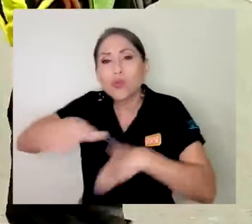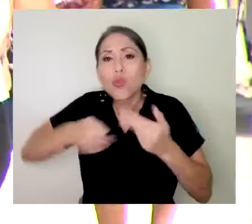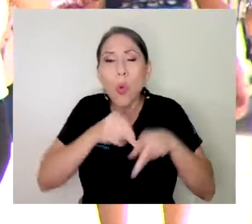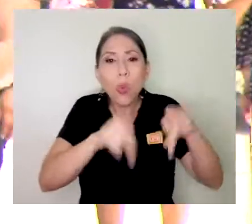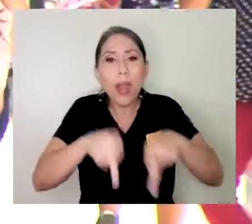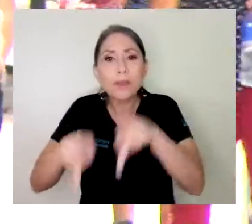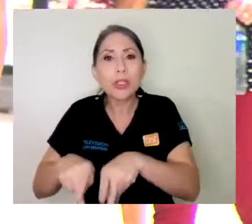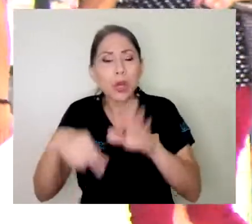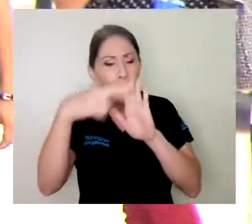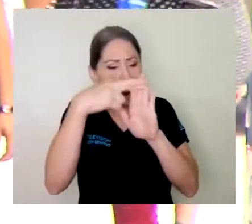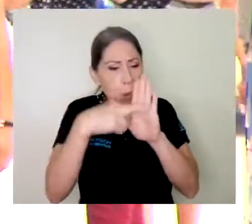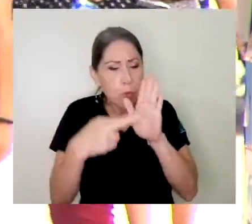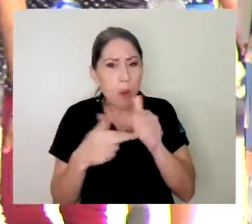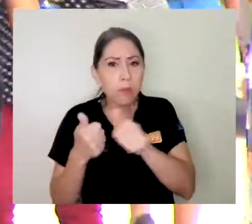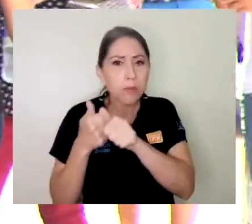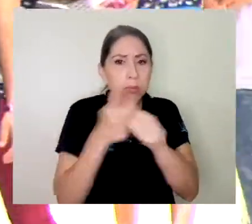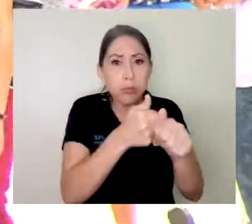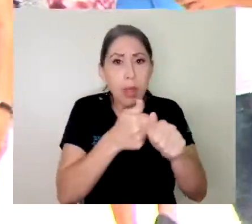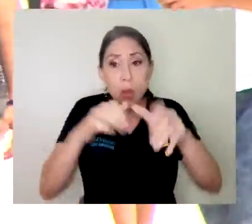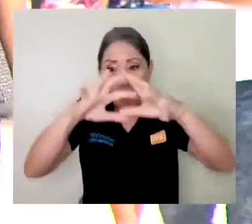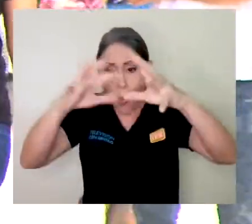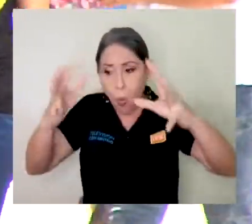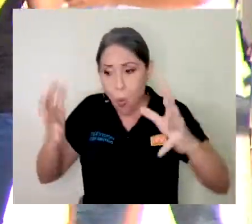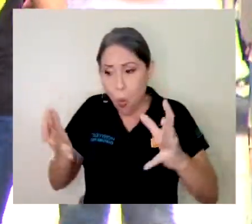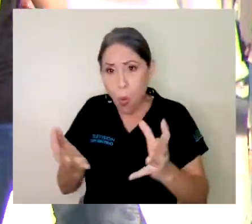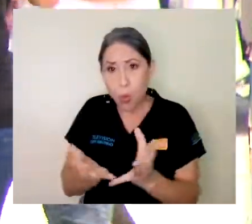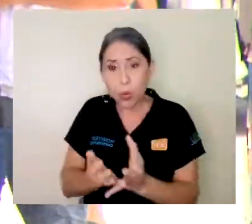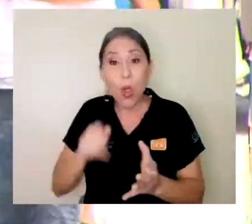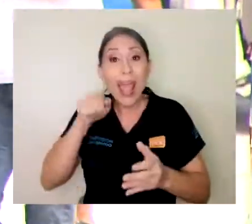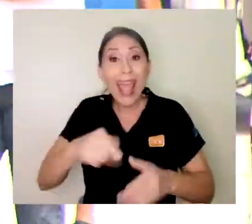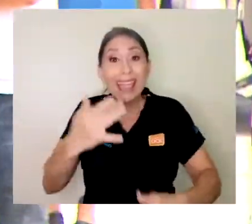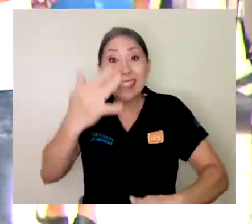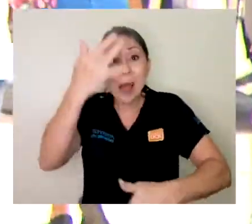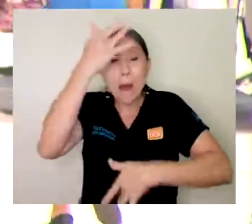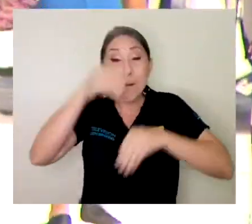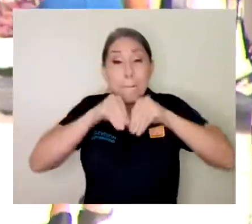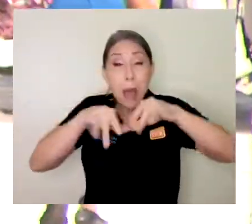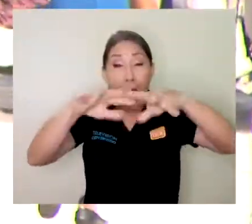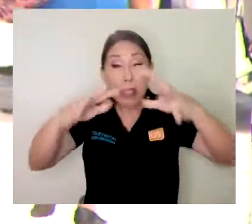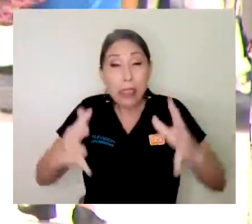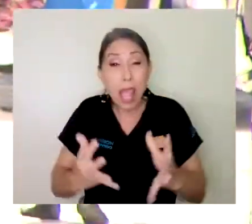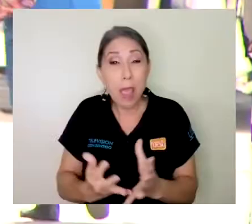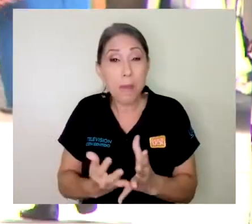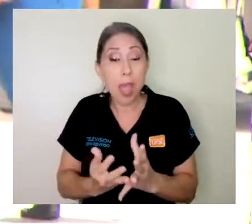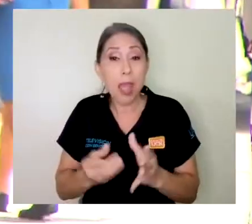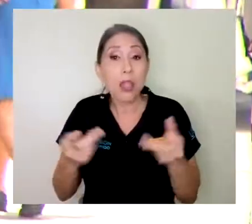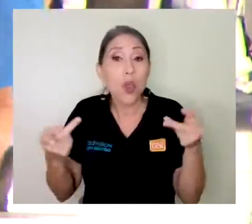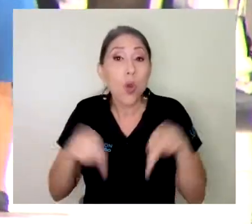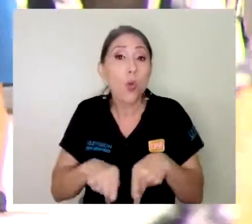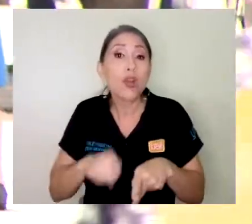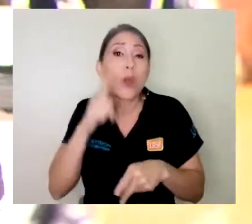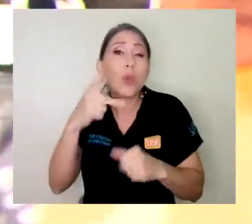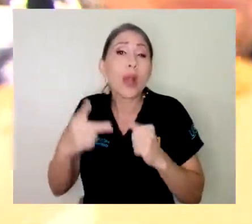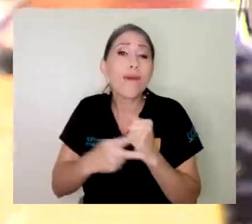todos y todas, que la situación mundial, esta pandemia que ocurre posiblemente una vez cada 100 años, nos tocó vivirla a